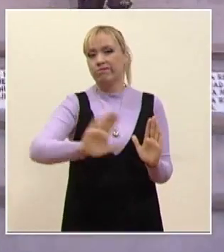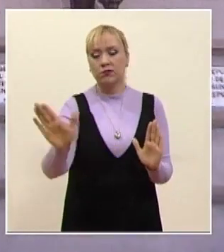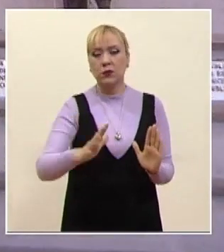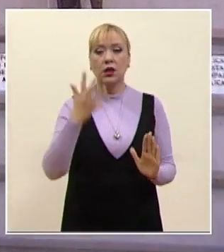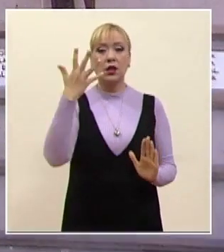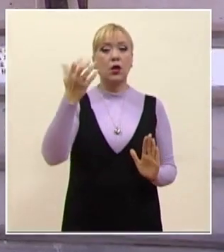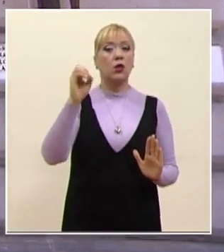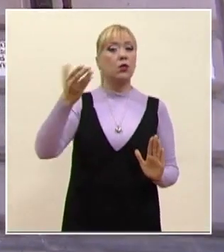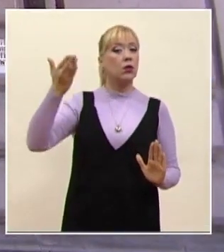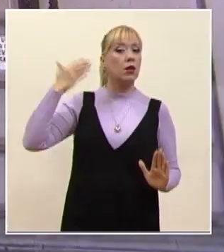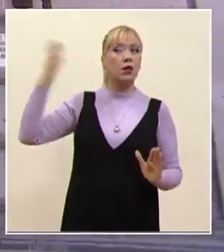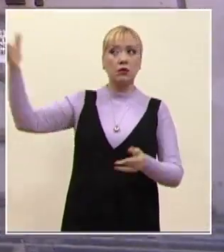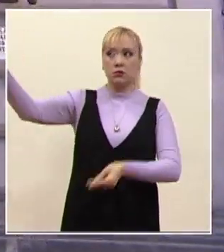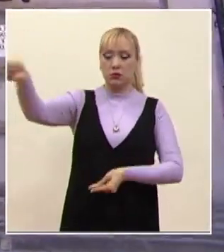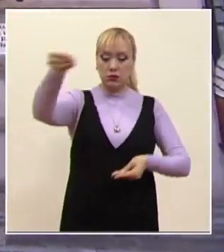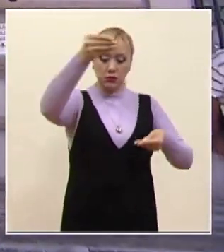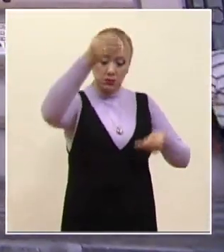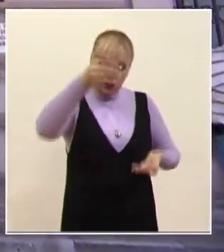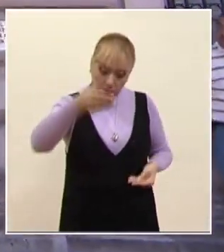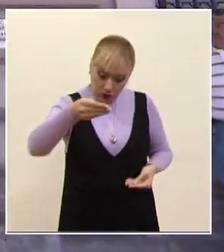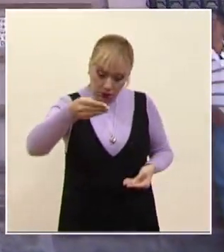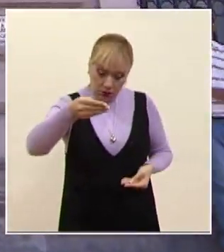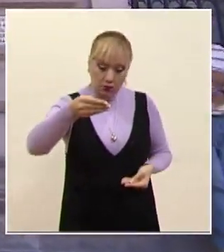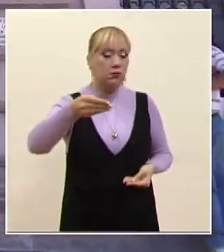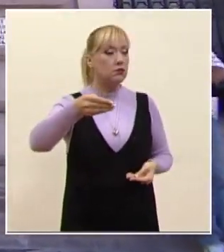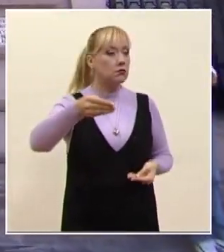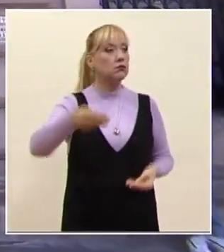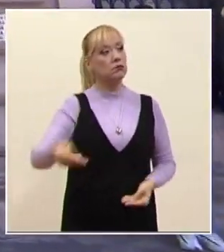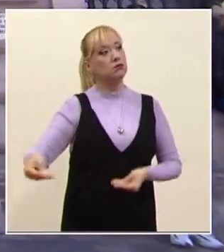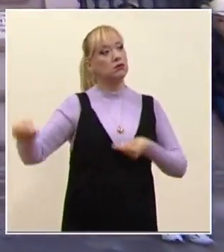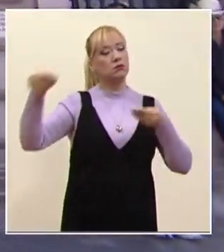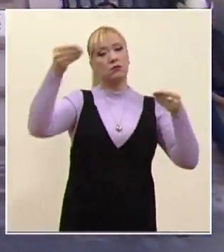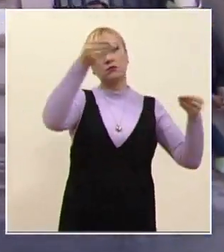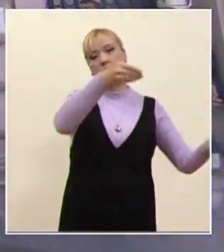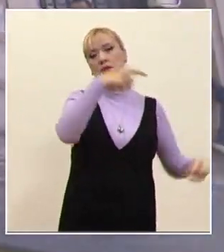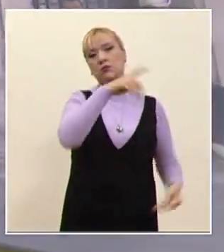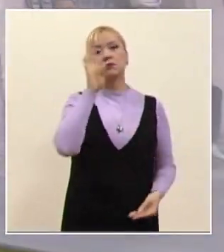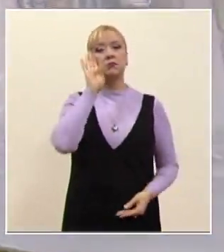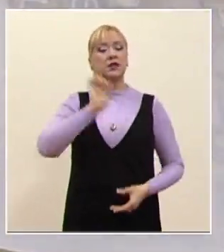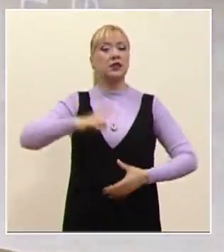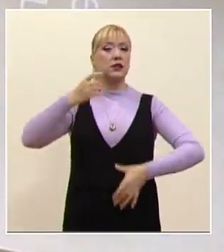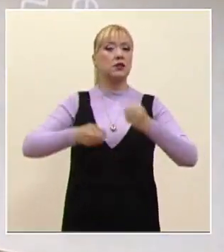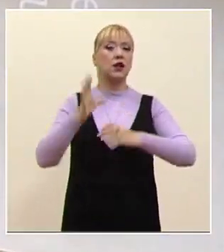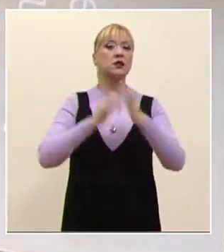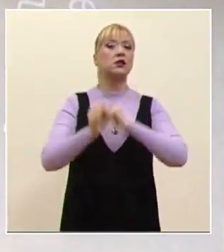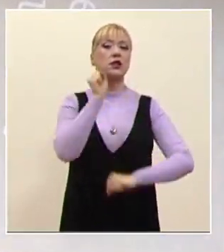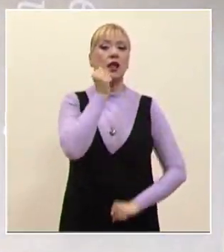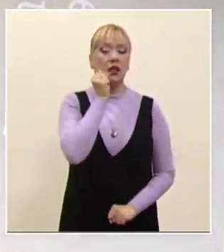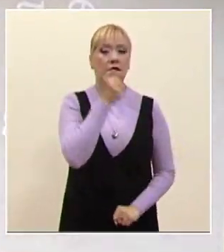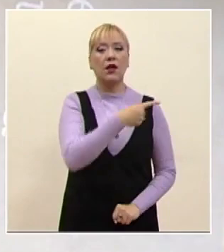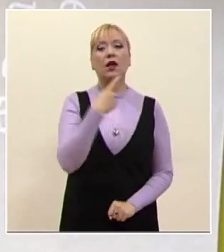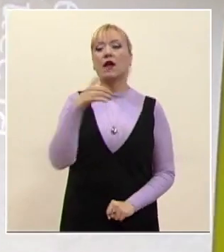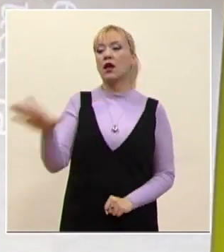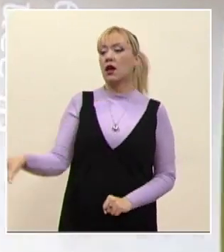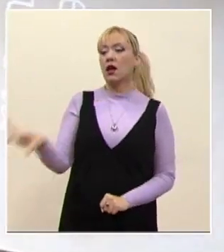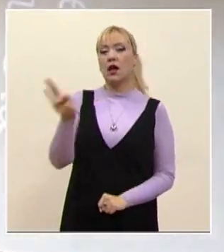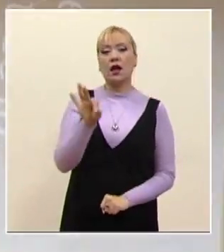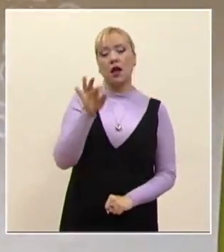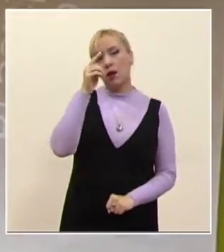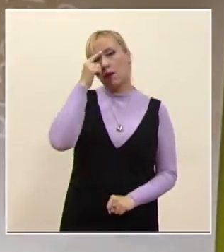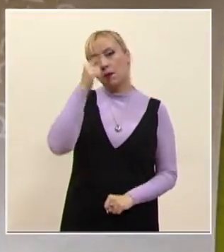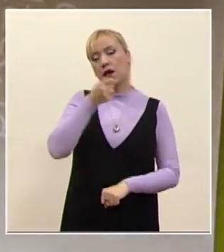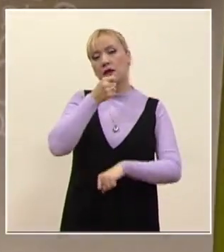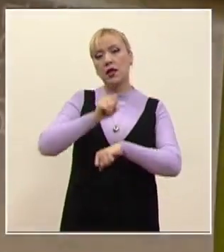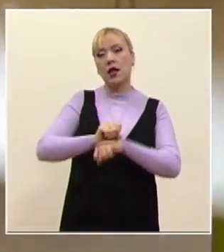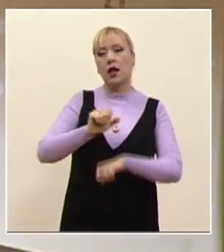la sala tomó conocimiento del asunto y los turnó a la ponencia del ministro Saldívar, quien designó como secretario proyectista